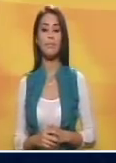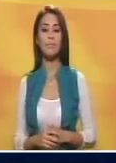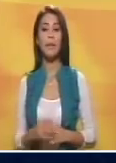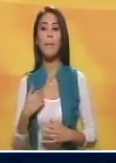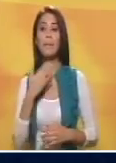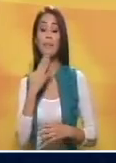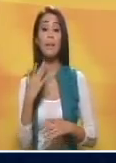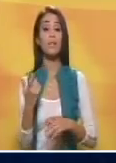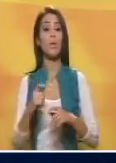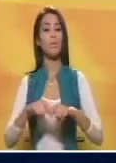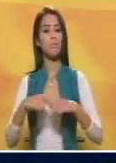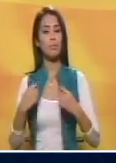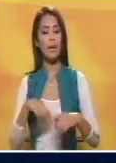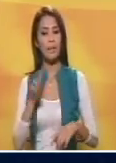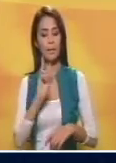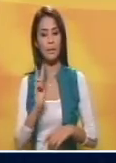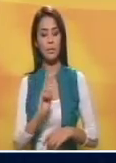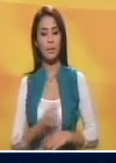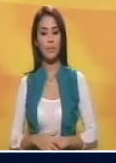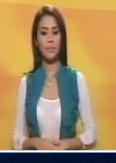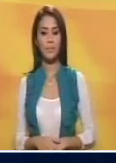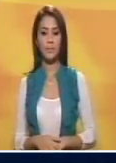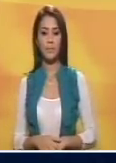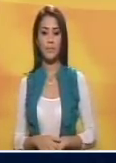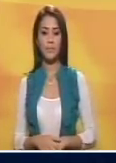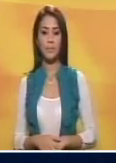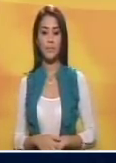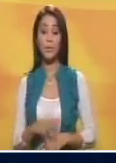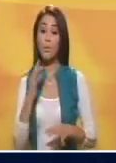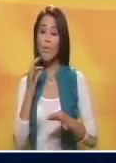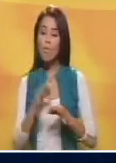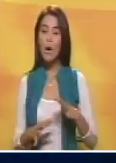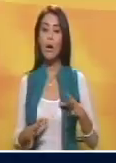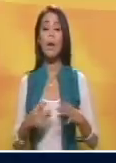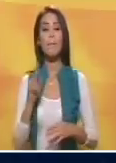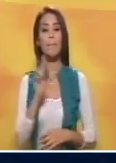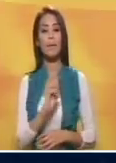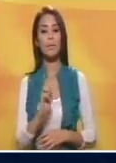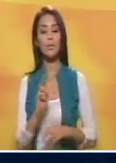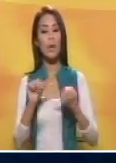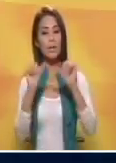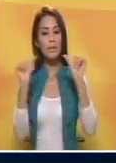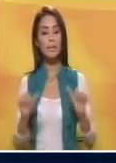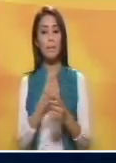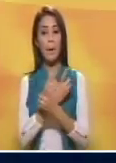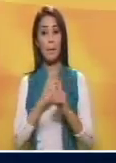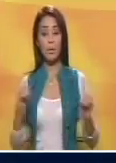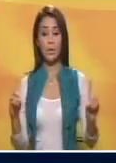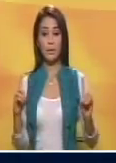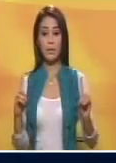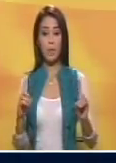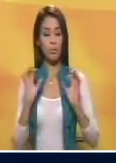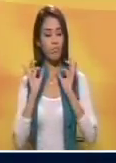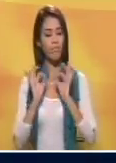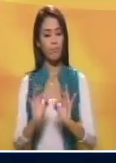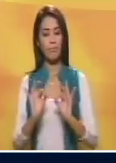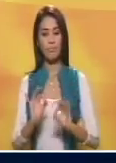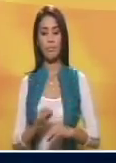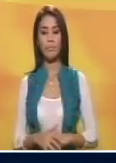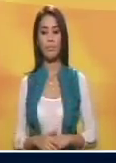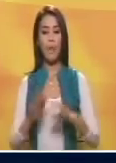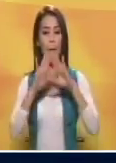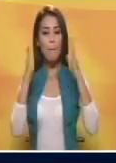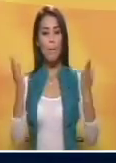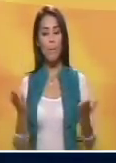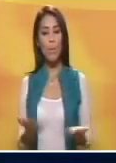de nuestro país. Afortunadamente, Venezuela tiene uno de los sistemas democráticos más vigorosos del mundo.